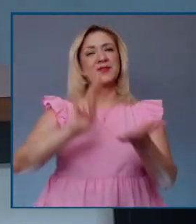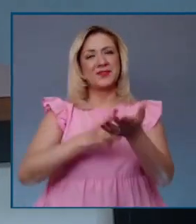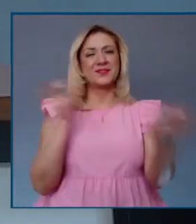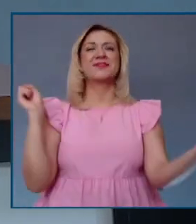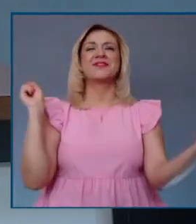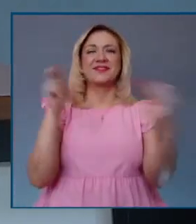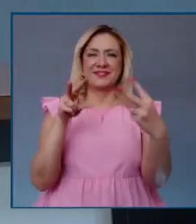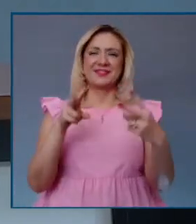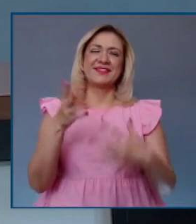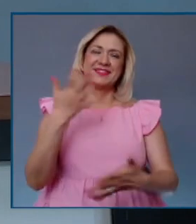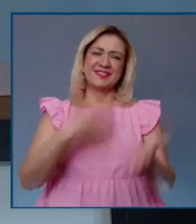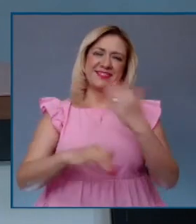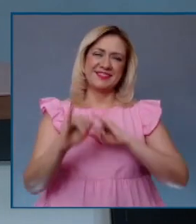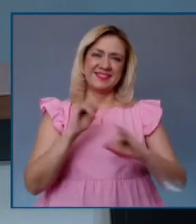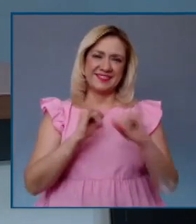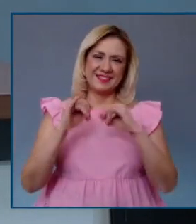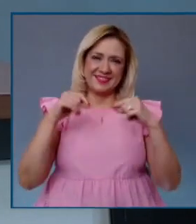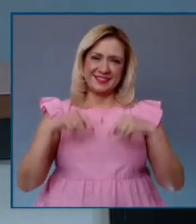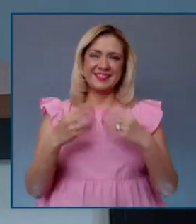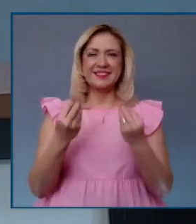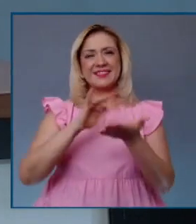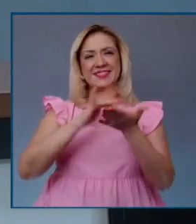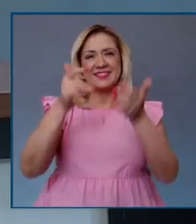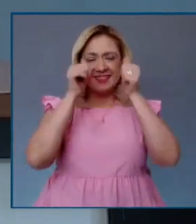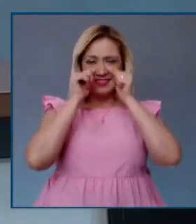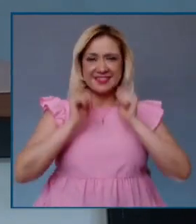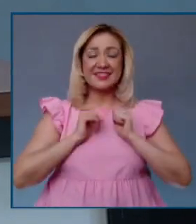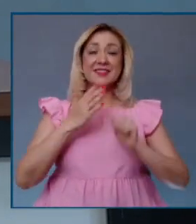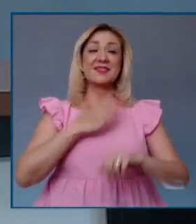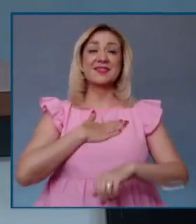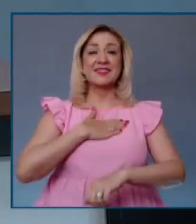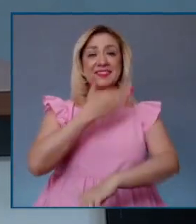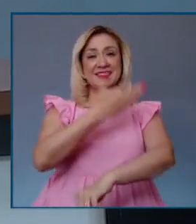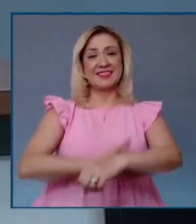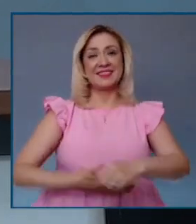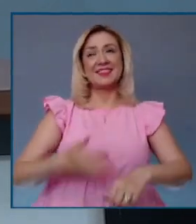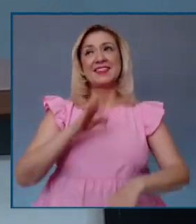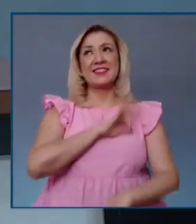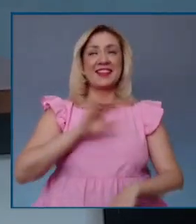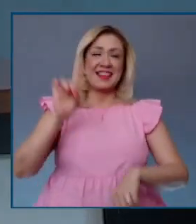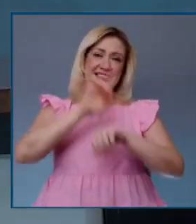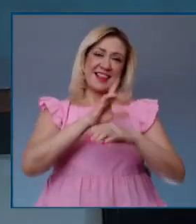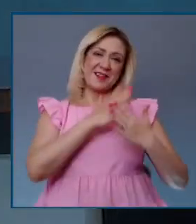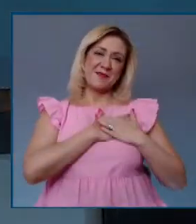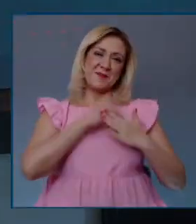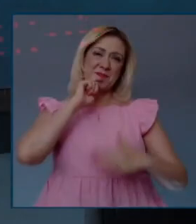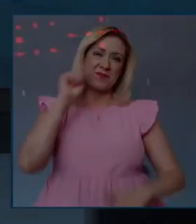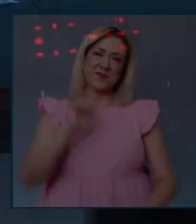Agradecemos mucho su atención, que tenga un excelente día y feliz día del amor y la amistad. Hasta pronto.